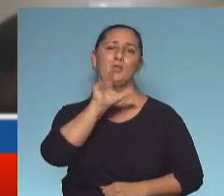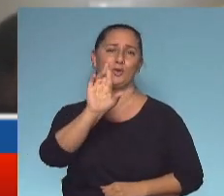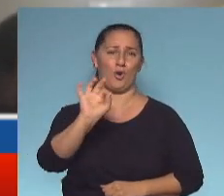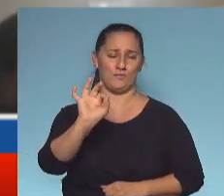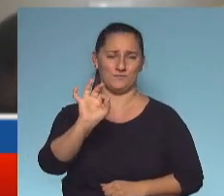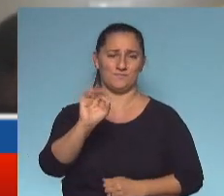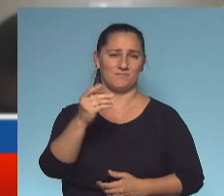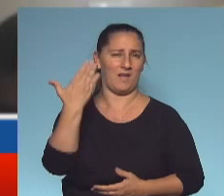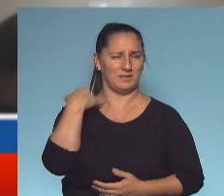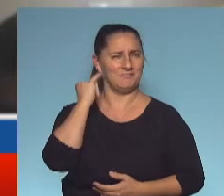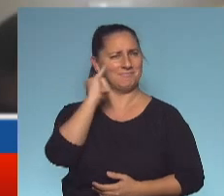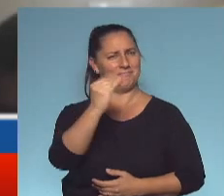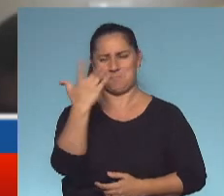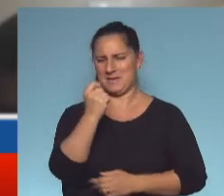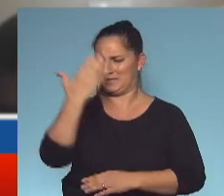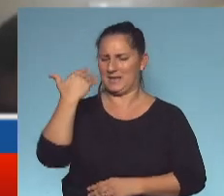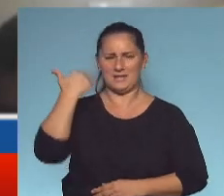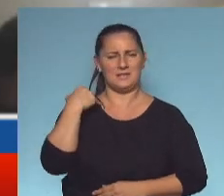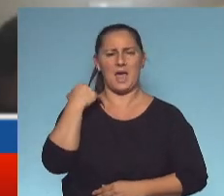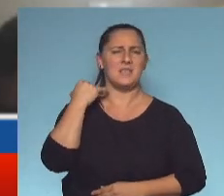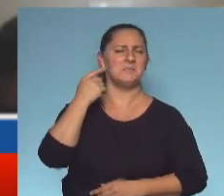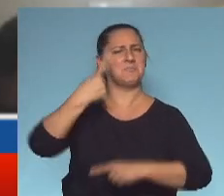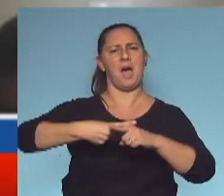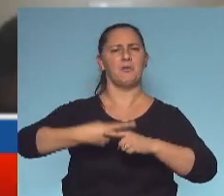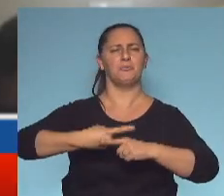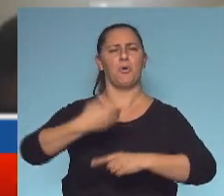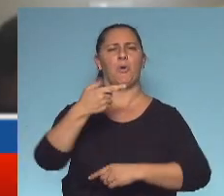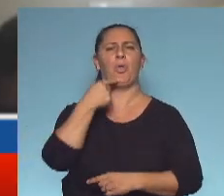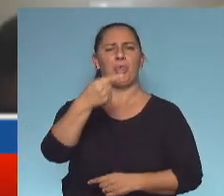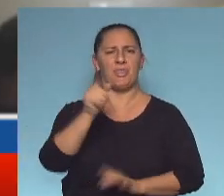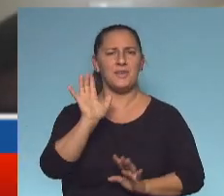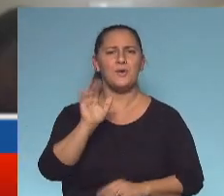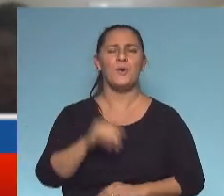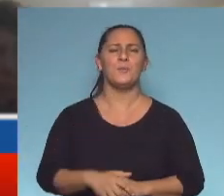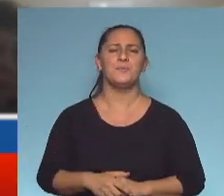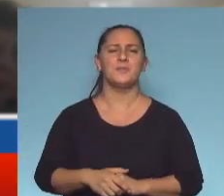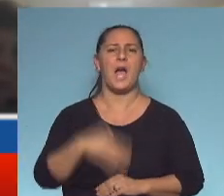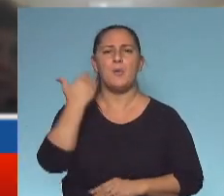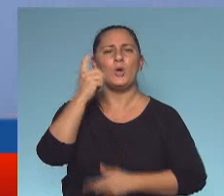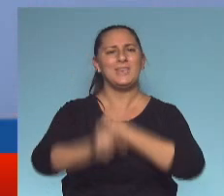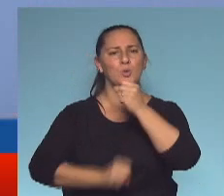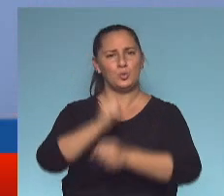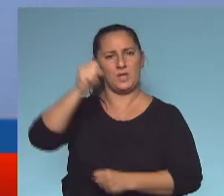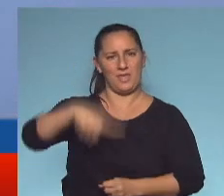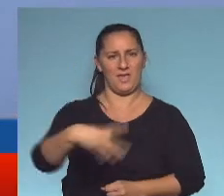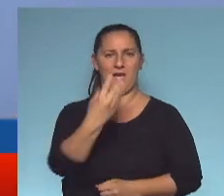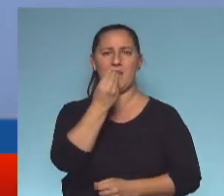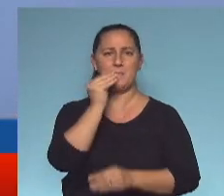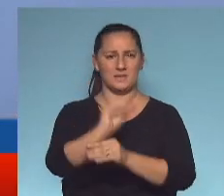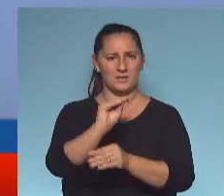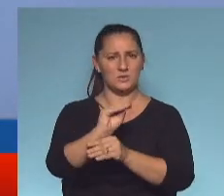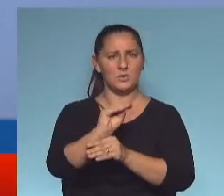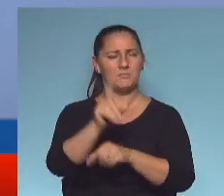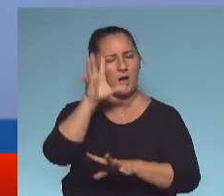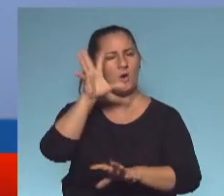hizo hace un par de meses, no recuerdo en qué acto, donde habló de la industria de la alimentación. Quiero recordar en